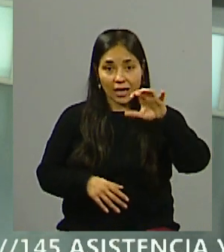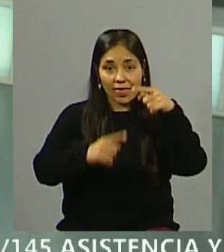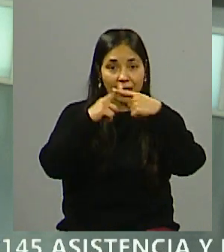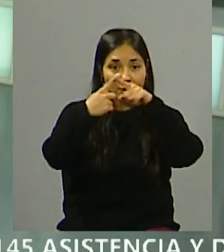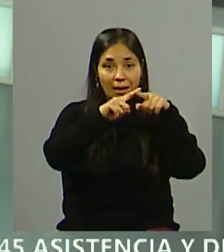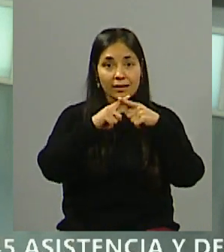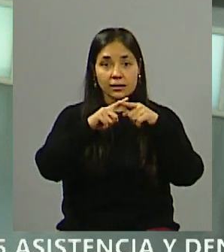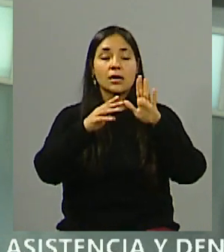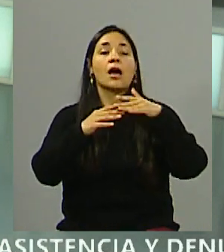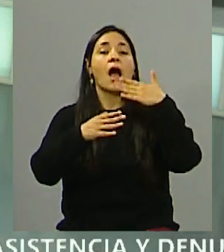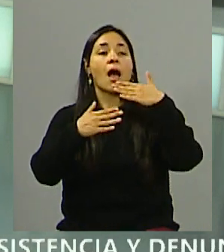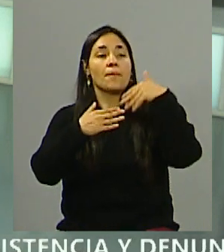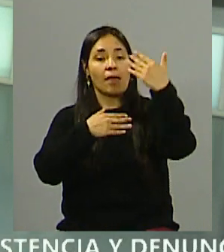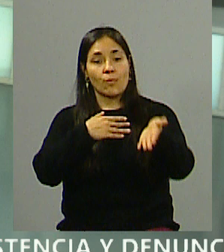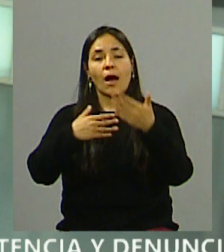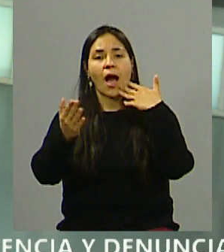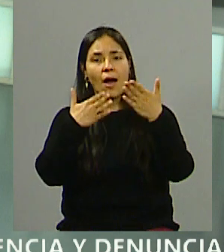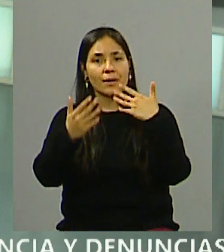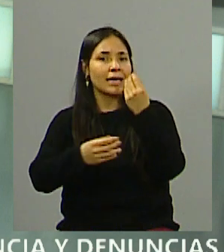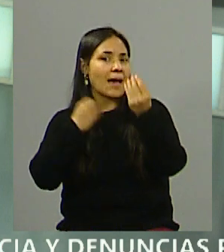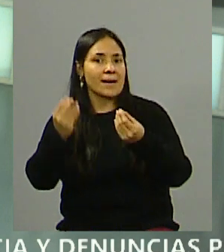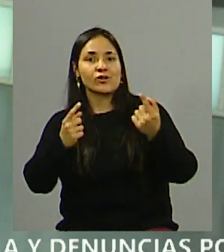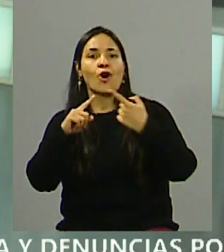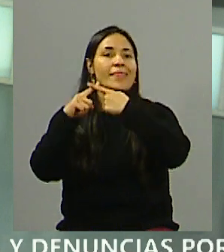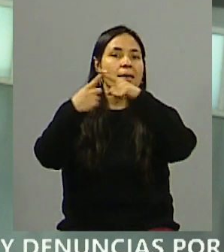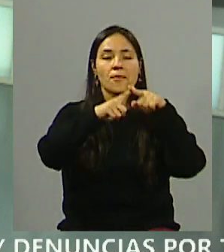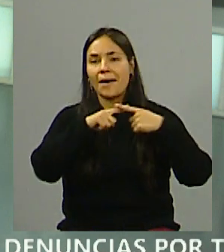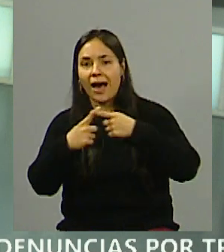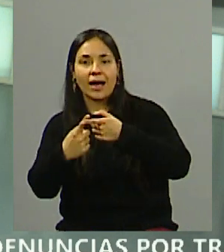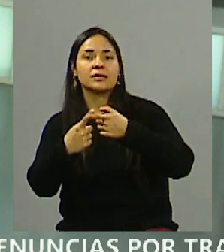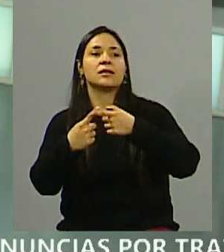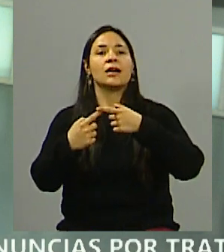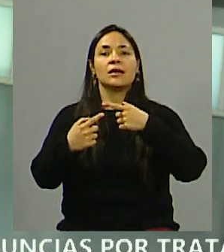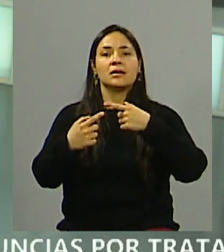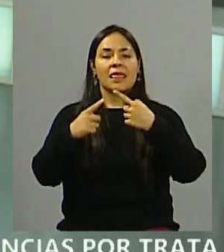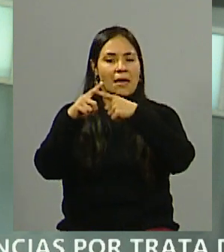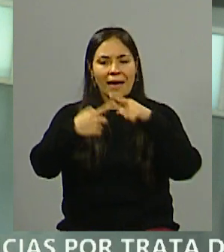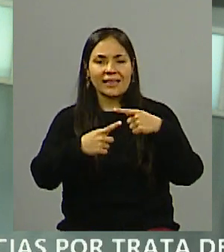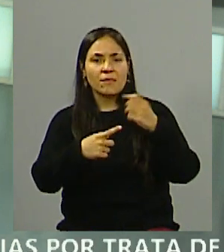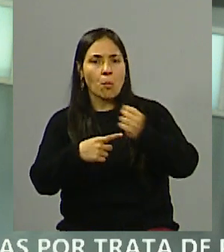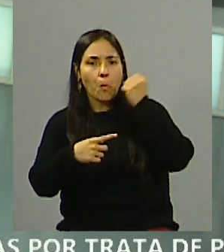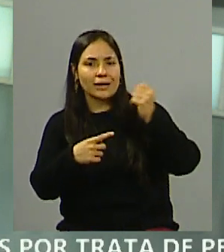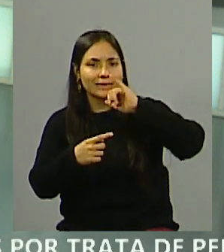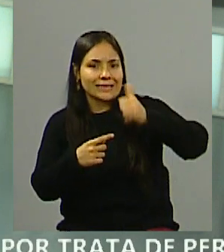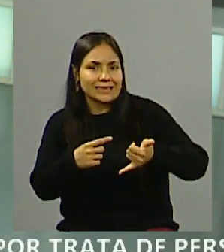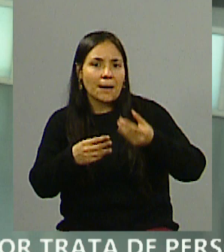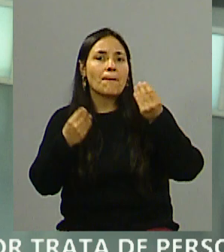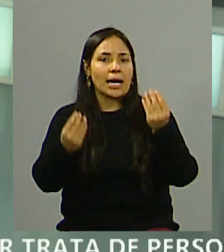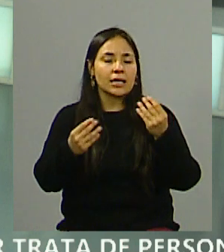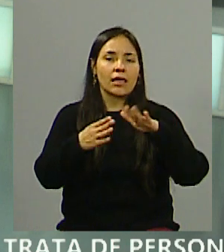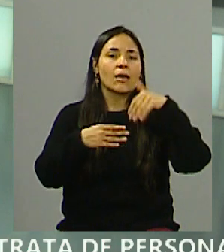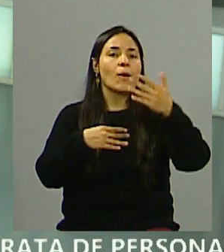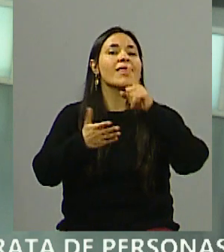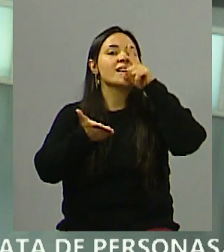y mucho el día posterior de qué pasó con el debate, si sirve o no sirve el debate para la hora